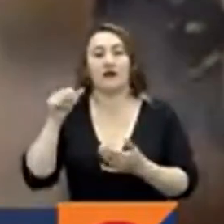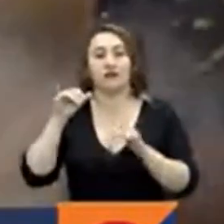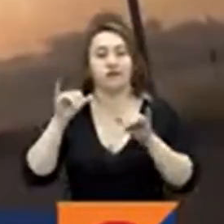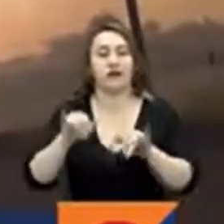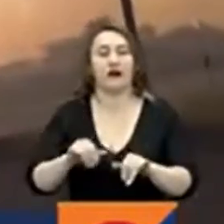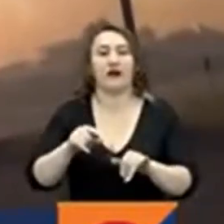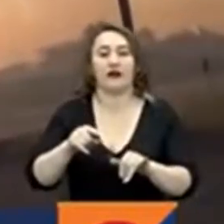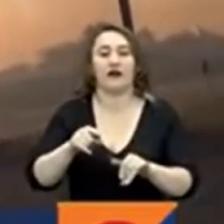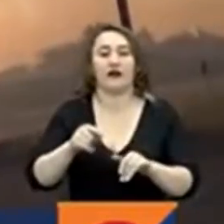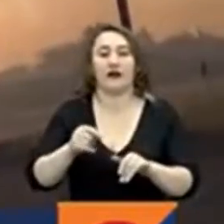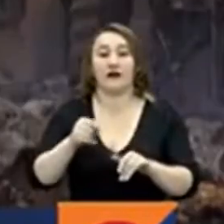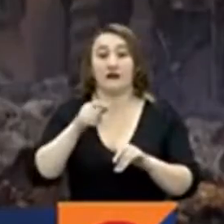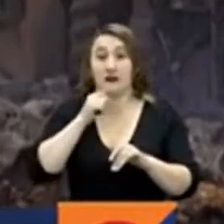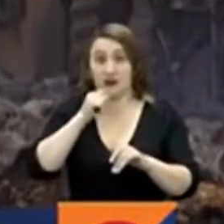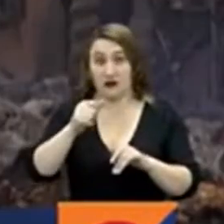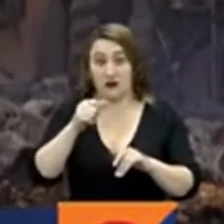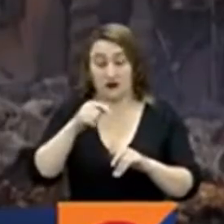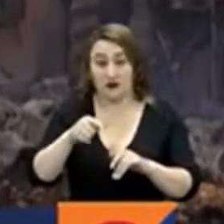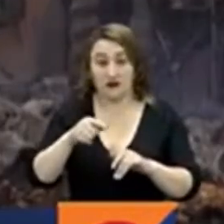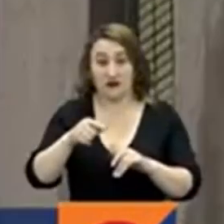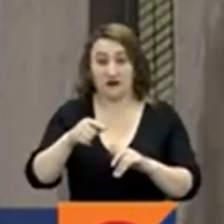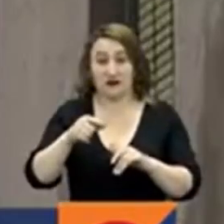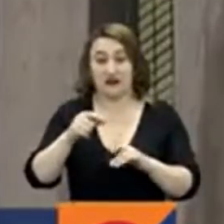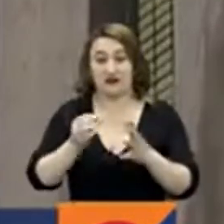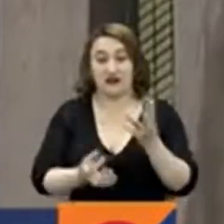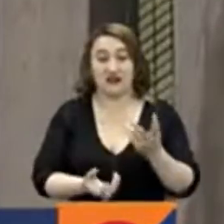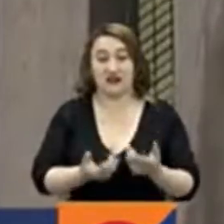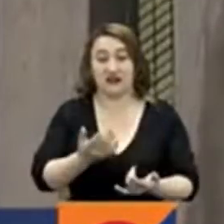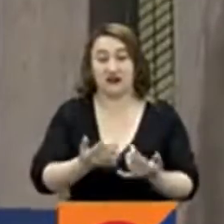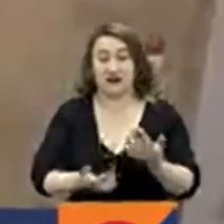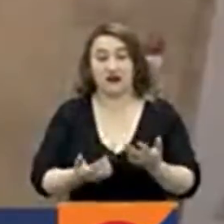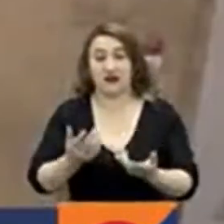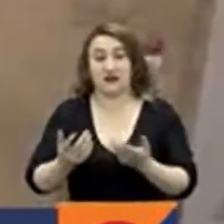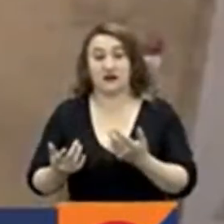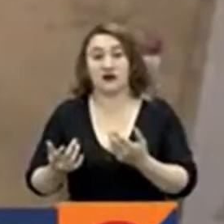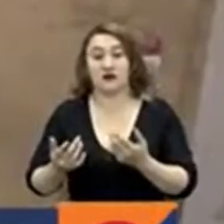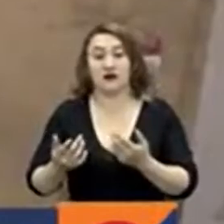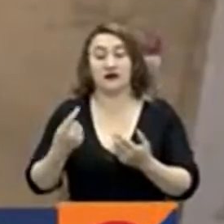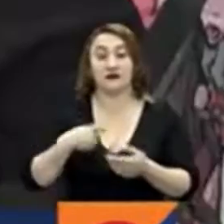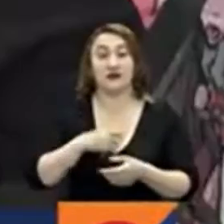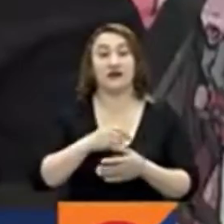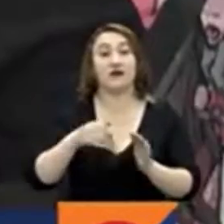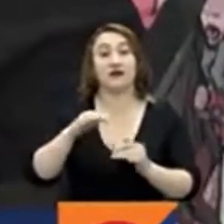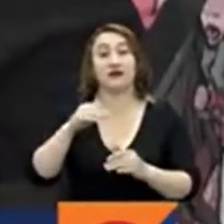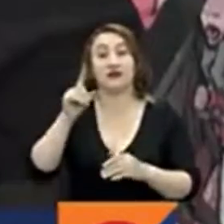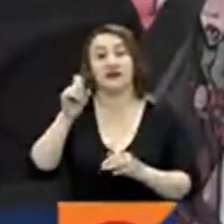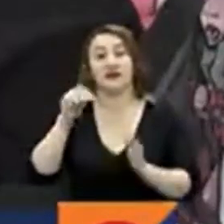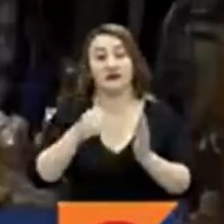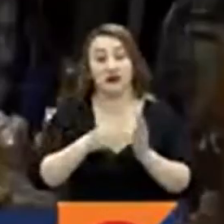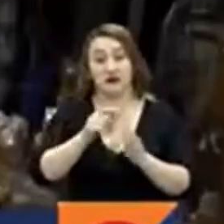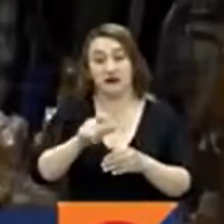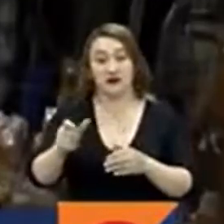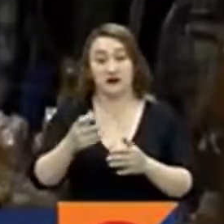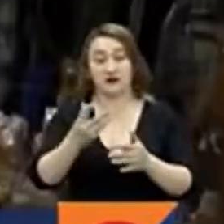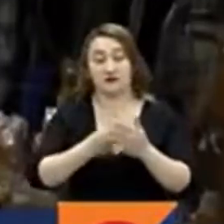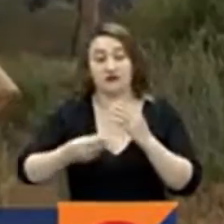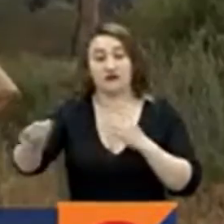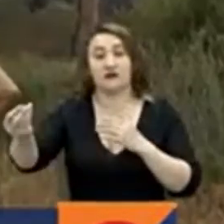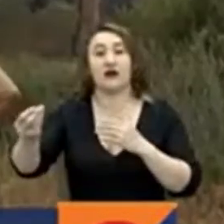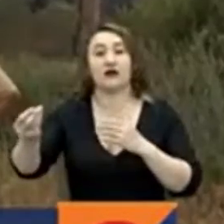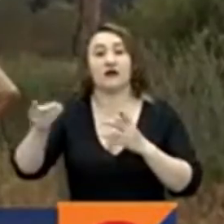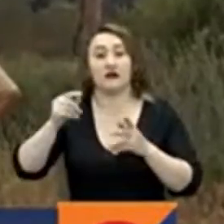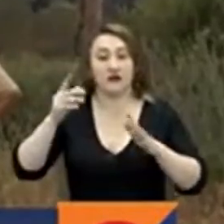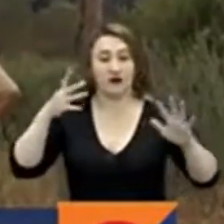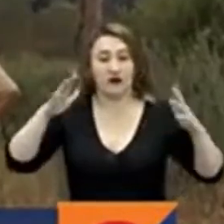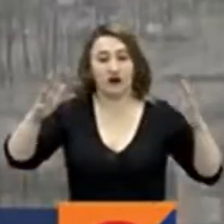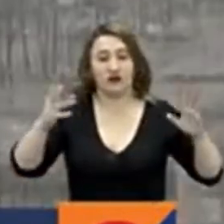los saldos de este fenómeno se resumen en este vaivén. En cifras, España va a más de 6.000 evacuados y miles de hectáreas de bosque